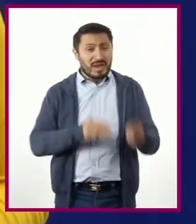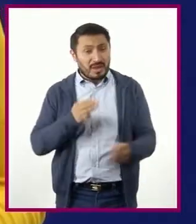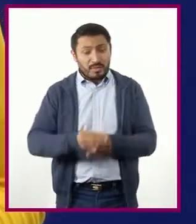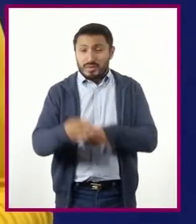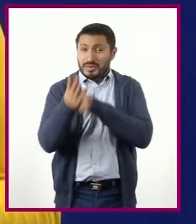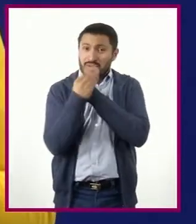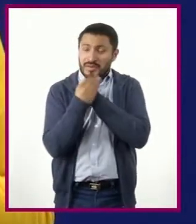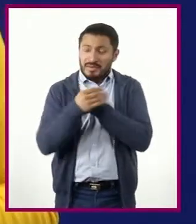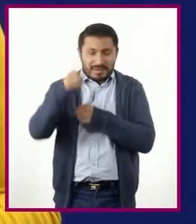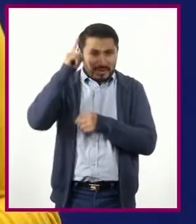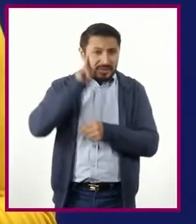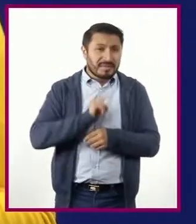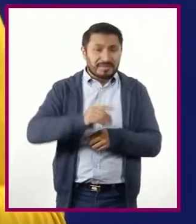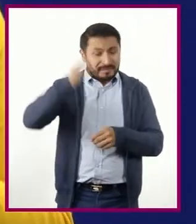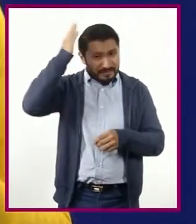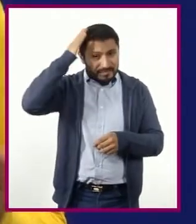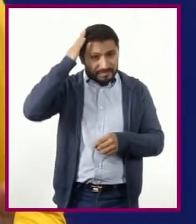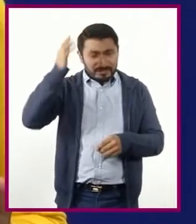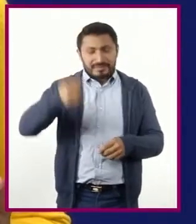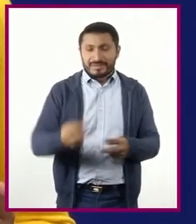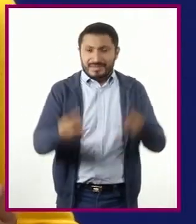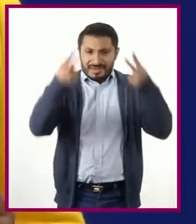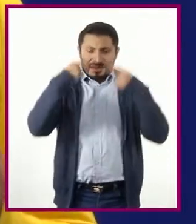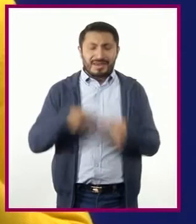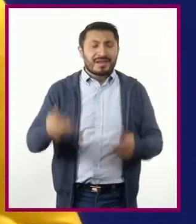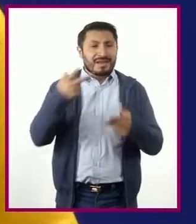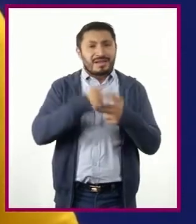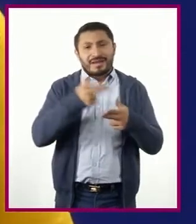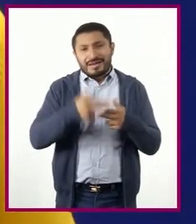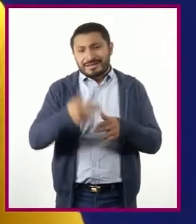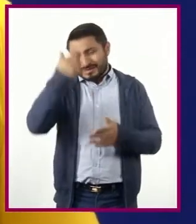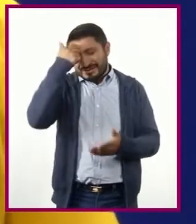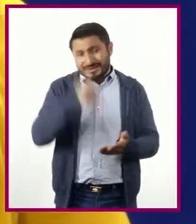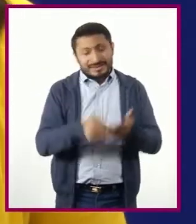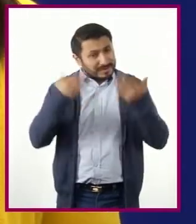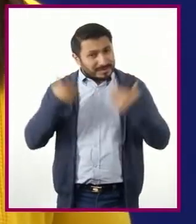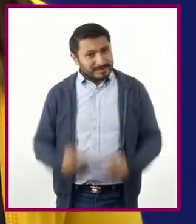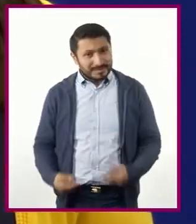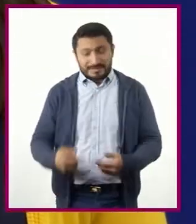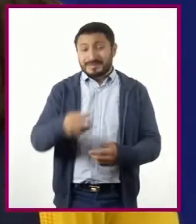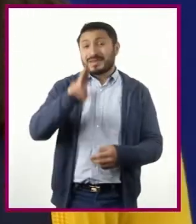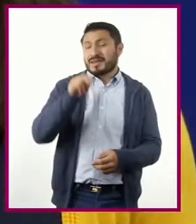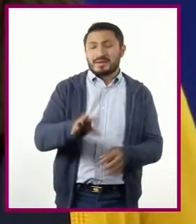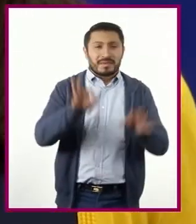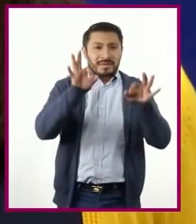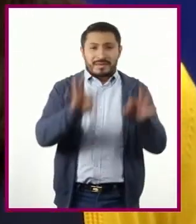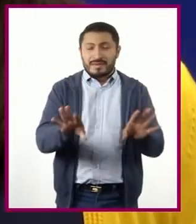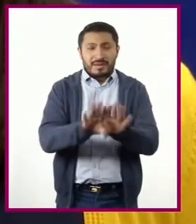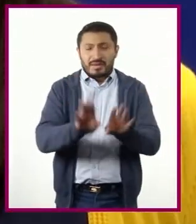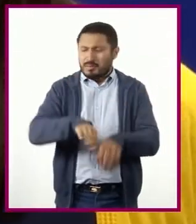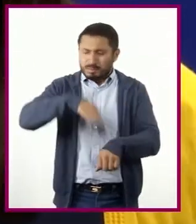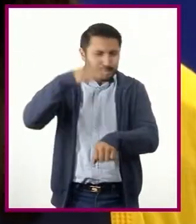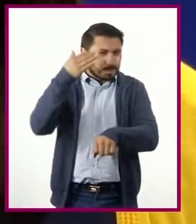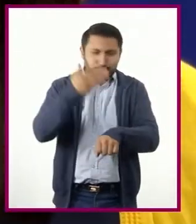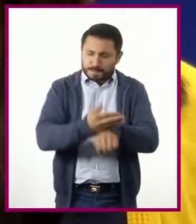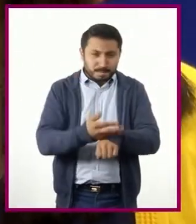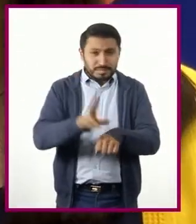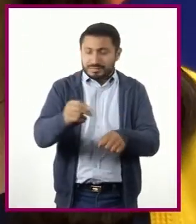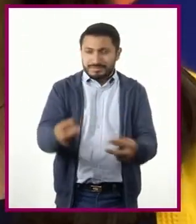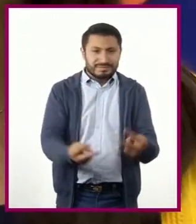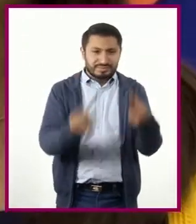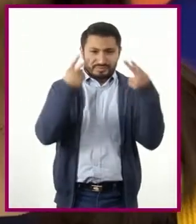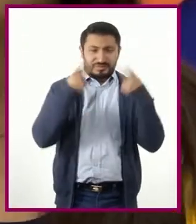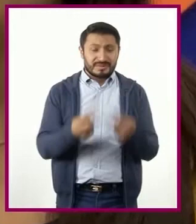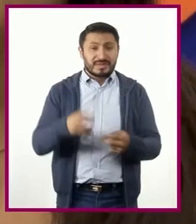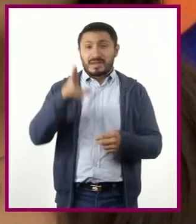Dejadme, señora, que os vea hasta que me creáis, considerando que no merece el riguroso castigo de no veros el que